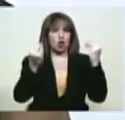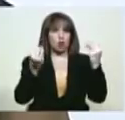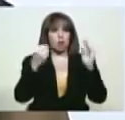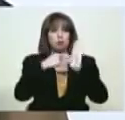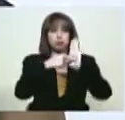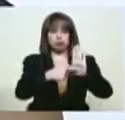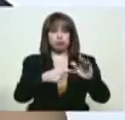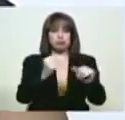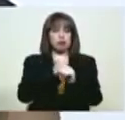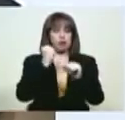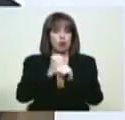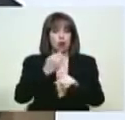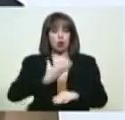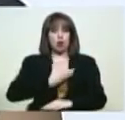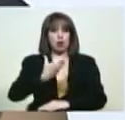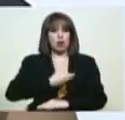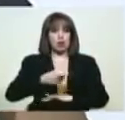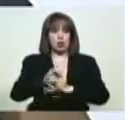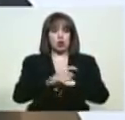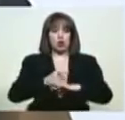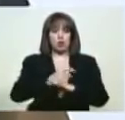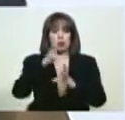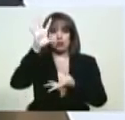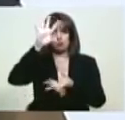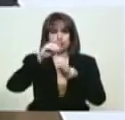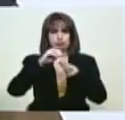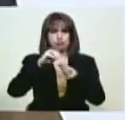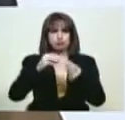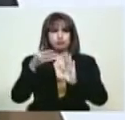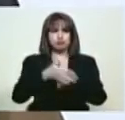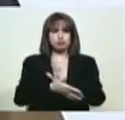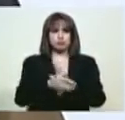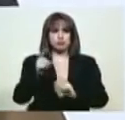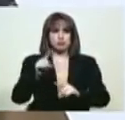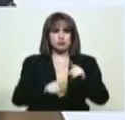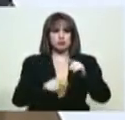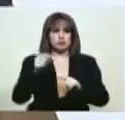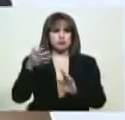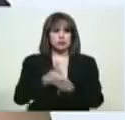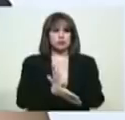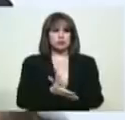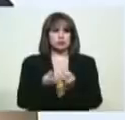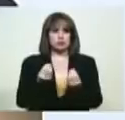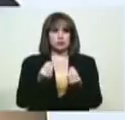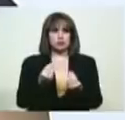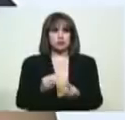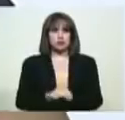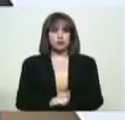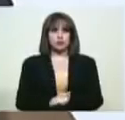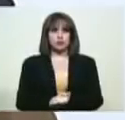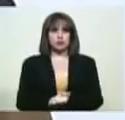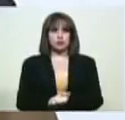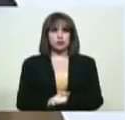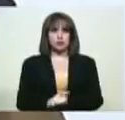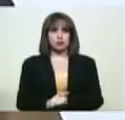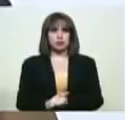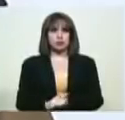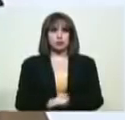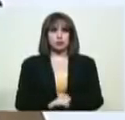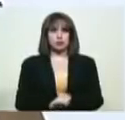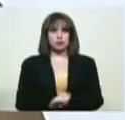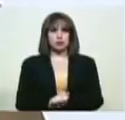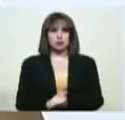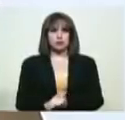con alcaldes y gobernadores y además un análisis de lo que ha sido el abordaje de 29 mercados mayoristas del país. Ha reiterado esa política de protección social